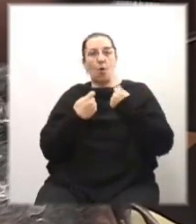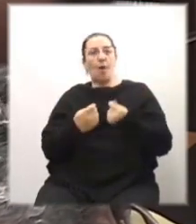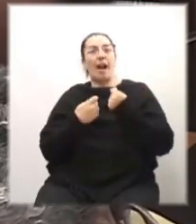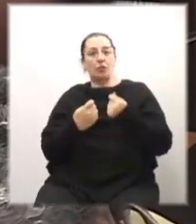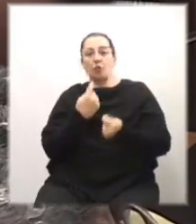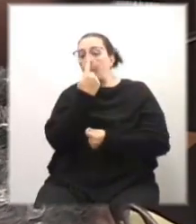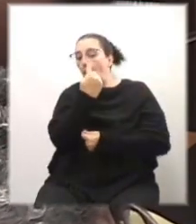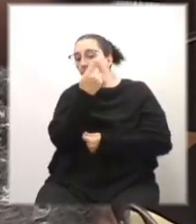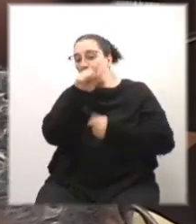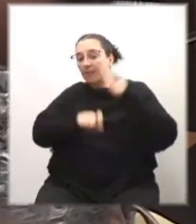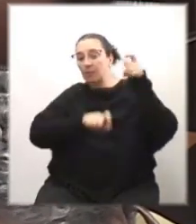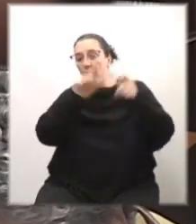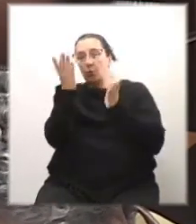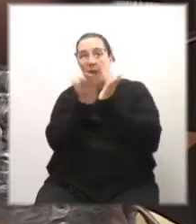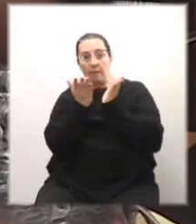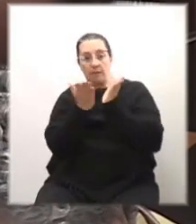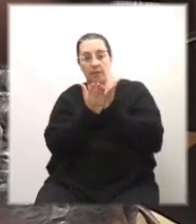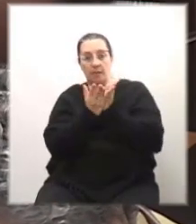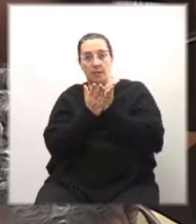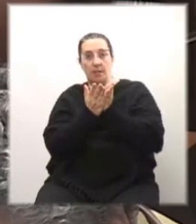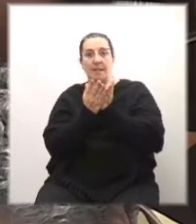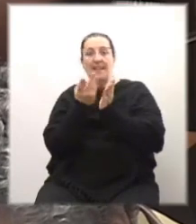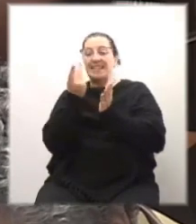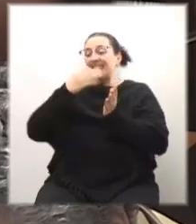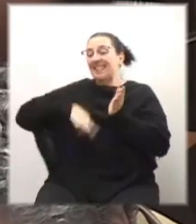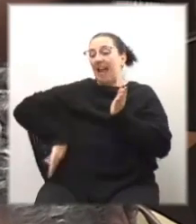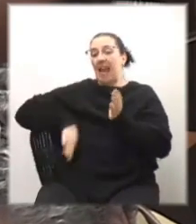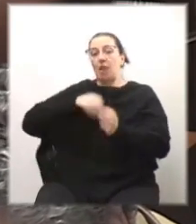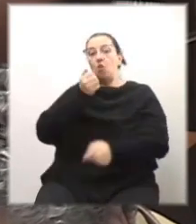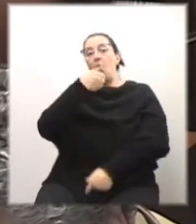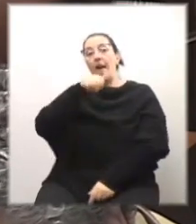por alumno. La masa salarial de ANEP en